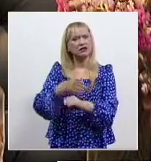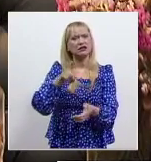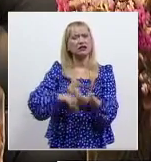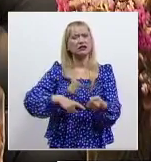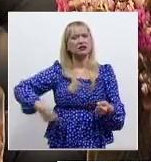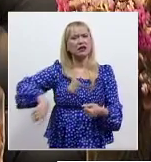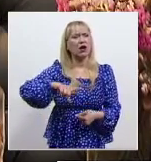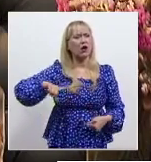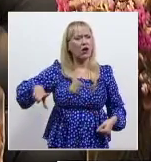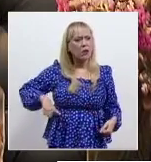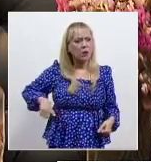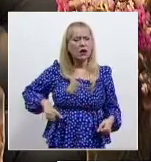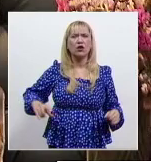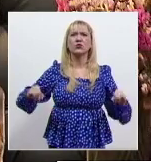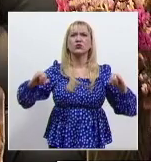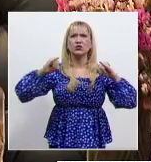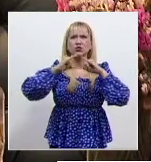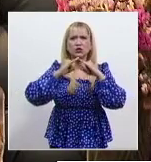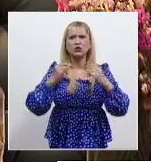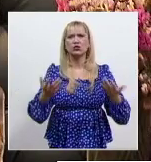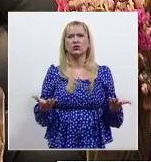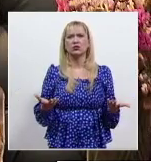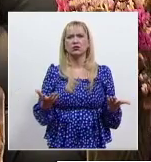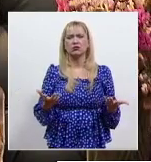las instituciones, el negar